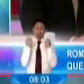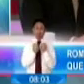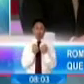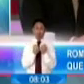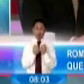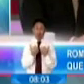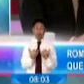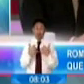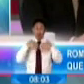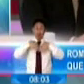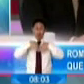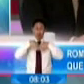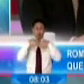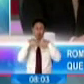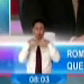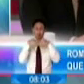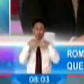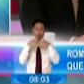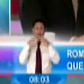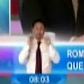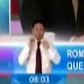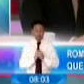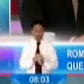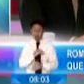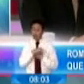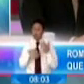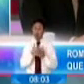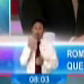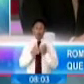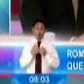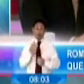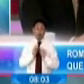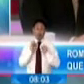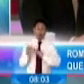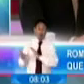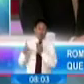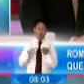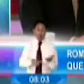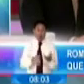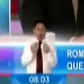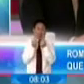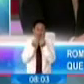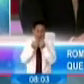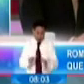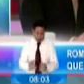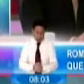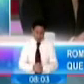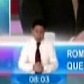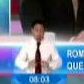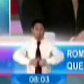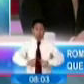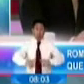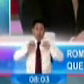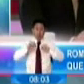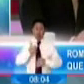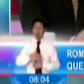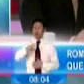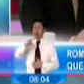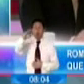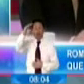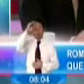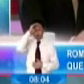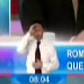de esta crisis, por supuesto, adolorida con todas las pérdidas humanas, con todas las pérdidas materiales, pero también harta, hastiada